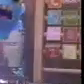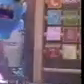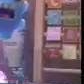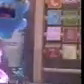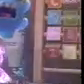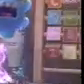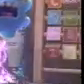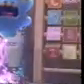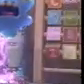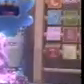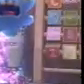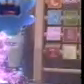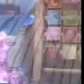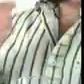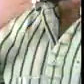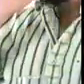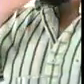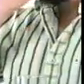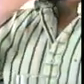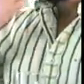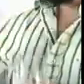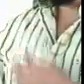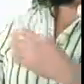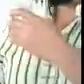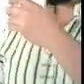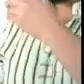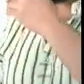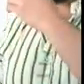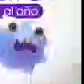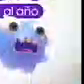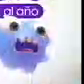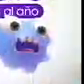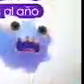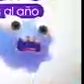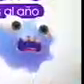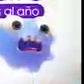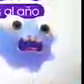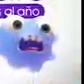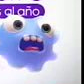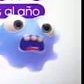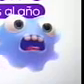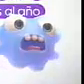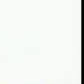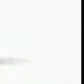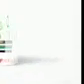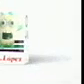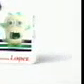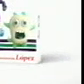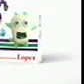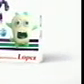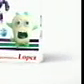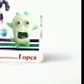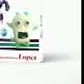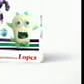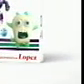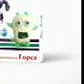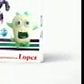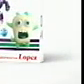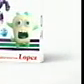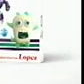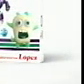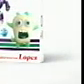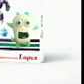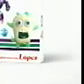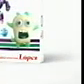menos tu estómago. Desparasita a tu familia dos veces al año con Firmex Total de Laboratorios López, una empresa del grupo